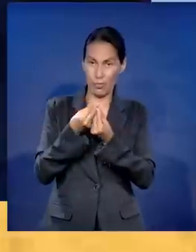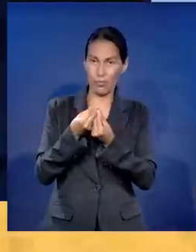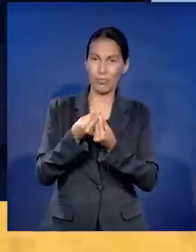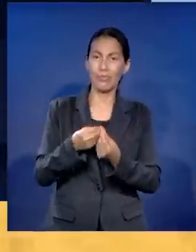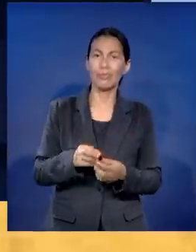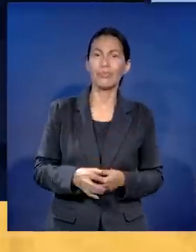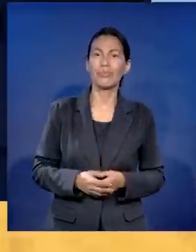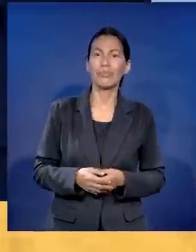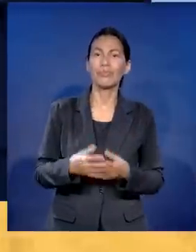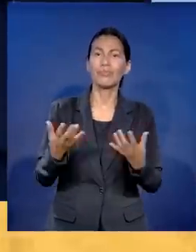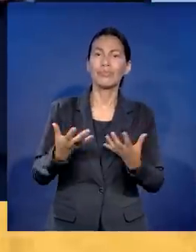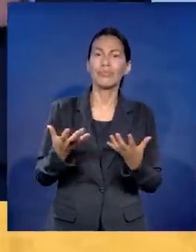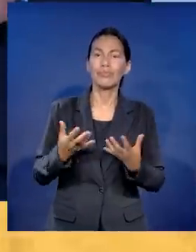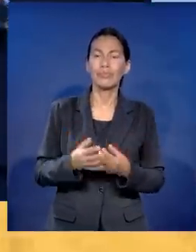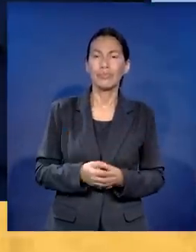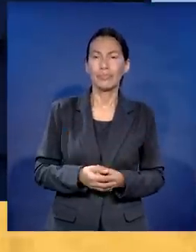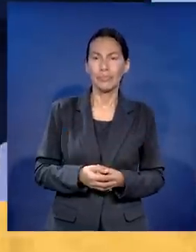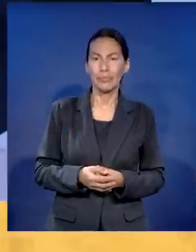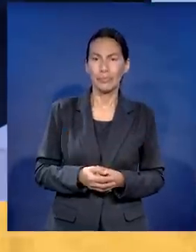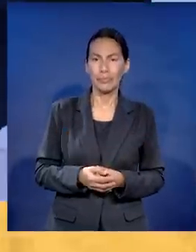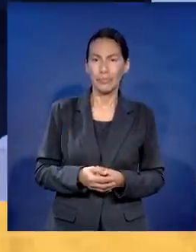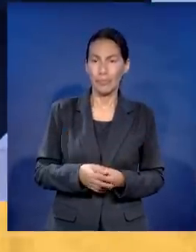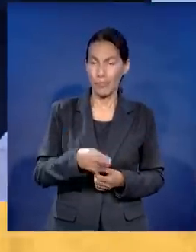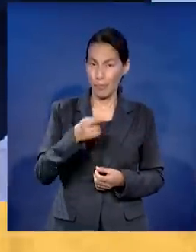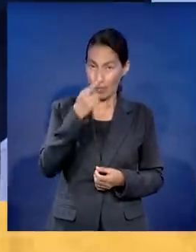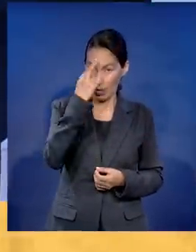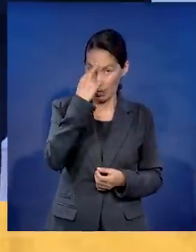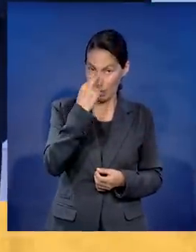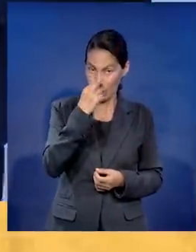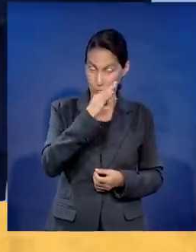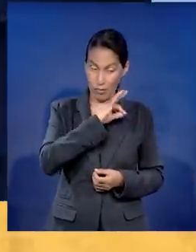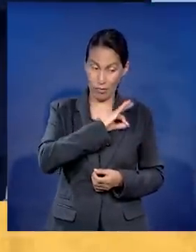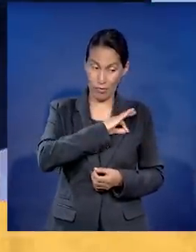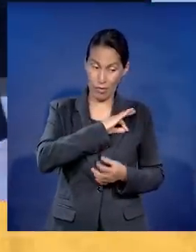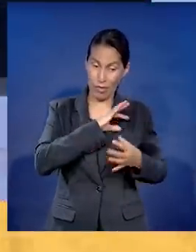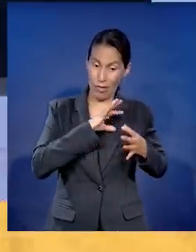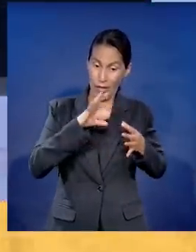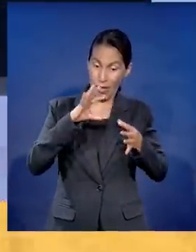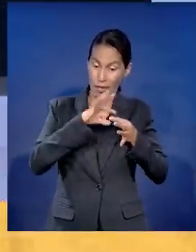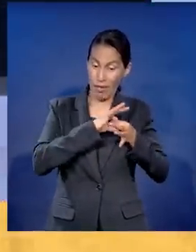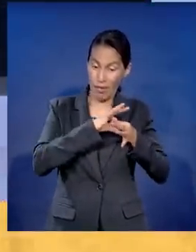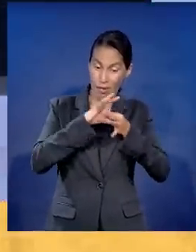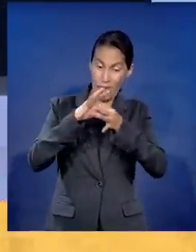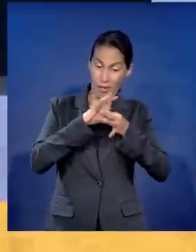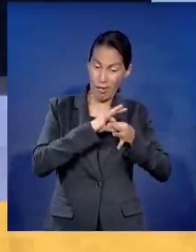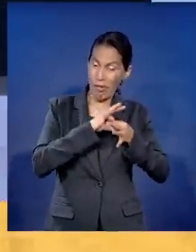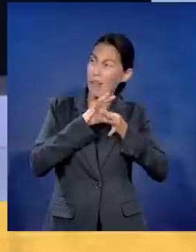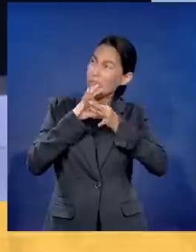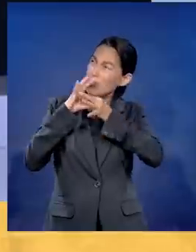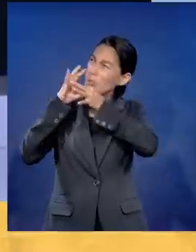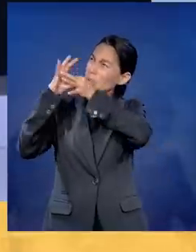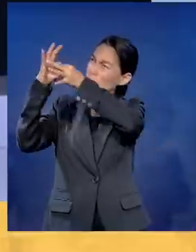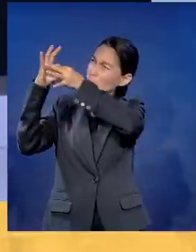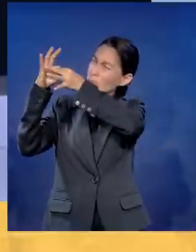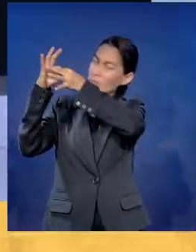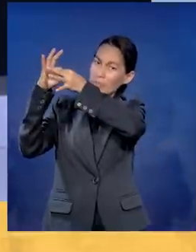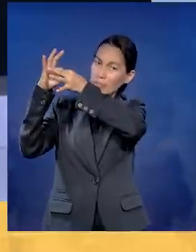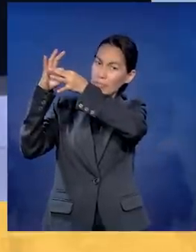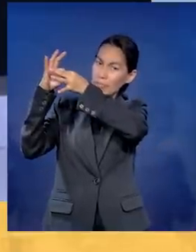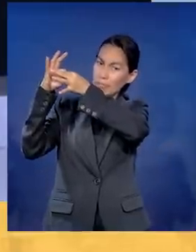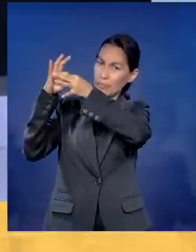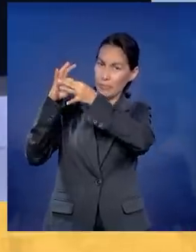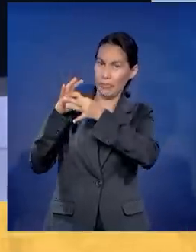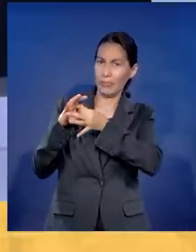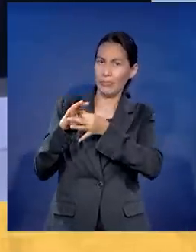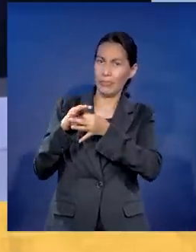hasta aquí juntos la razón y la fe tienen que conectarse a Dios y estar sujetas a Dios